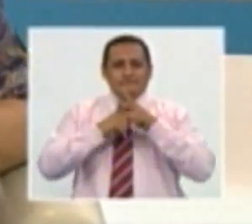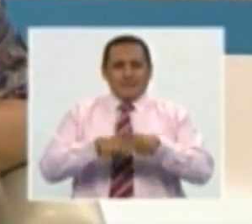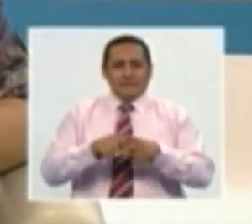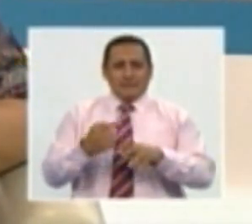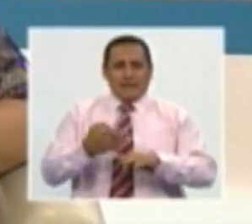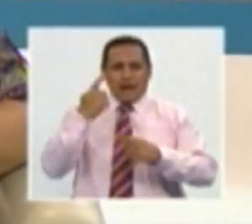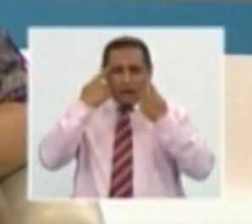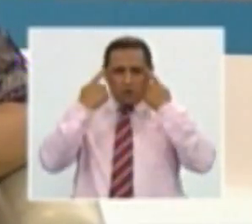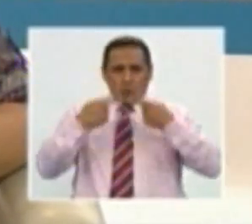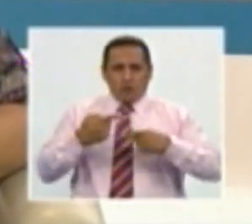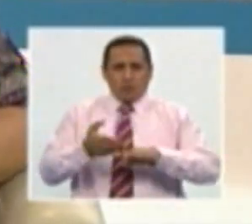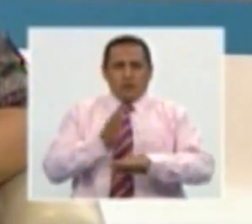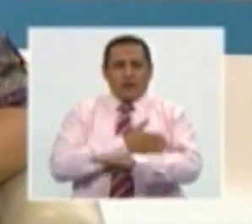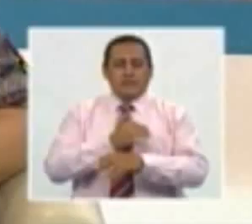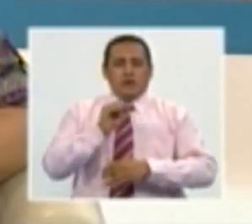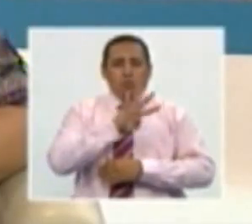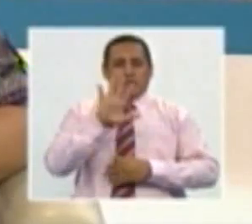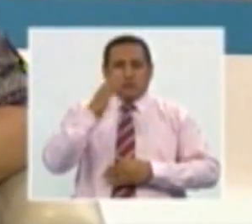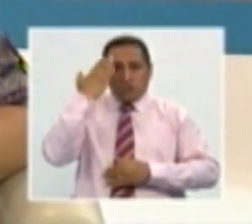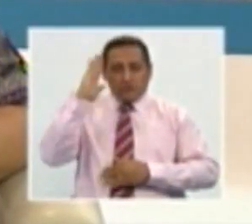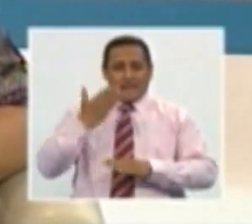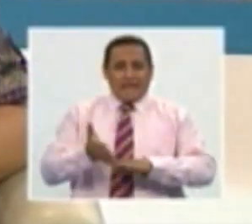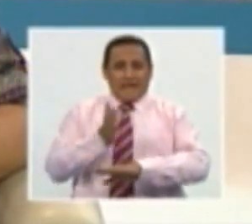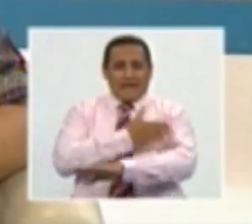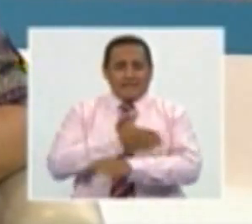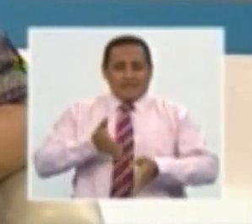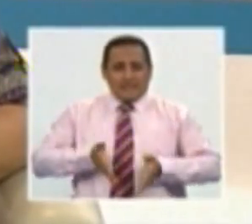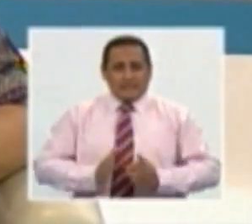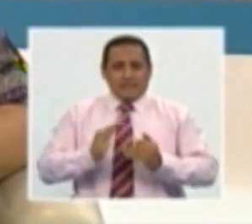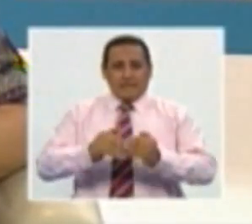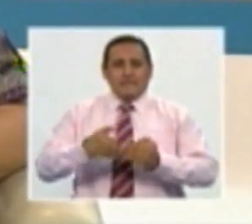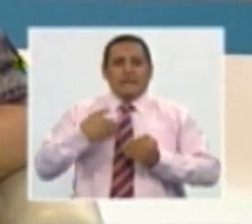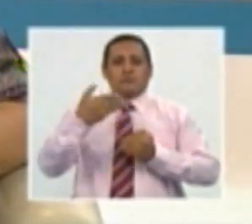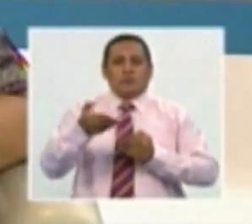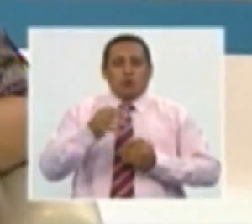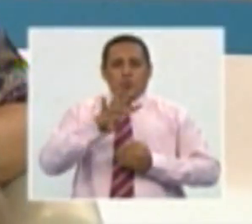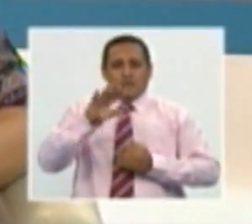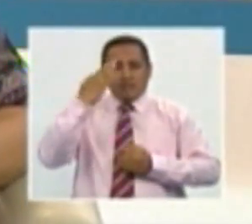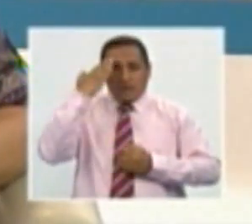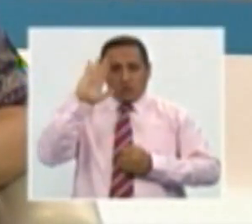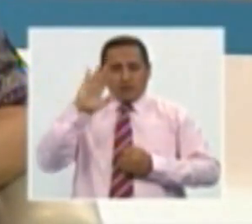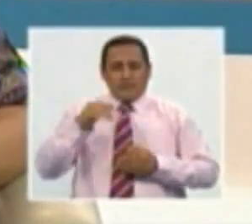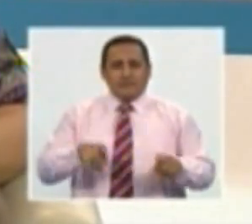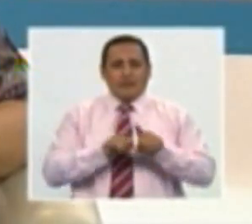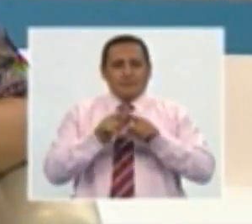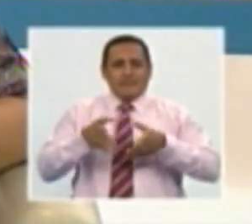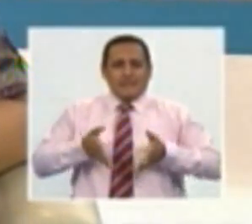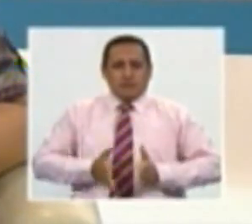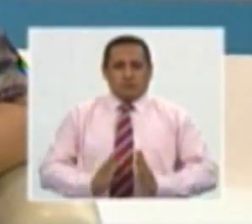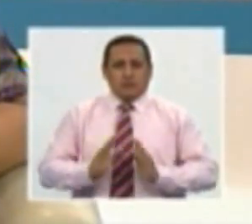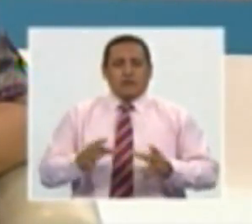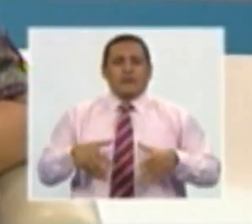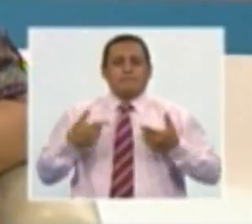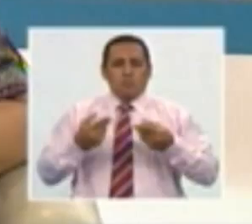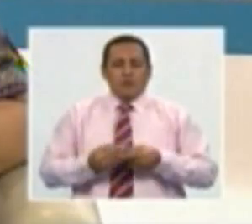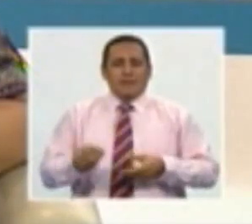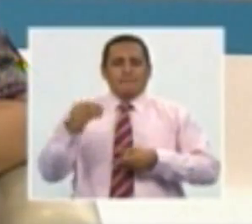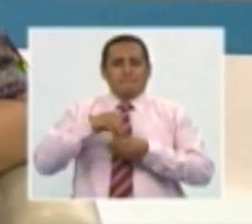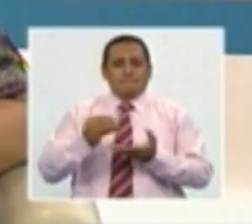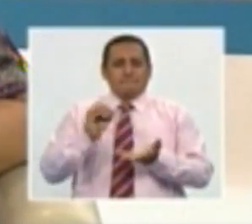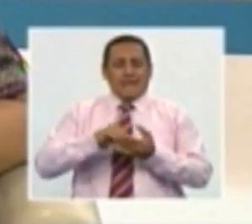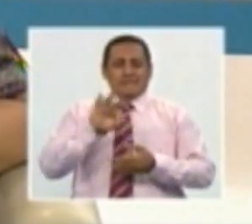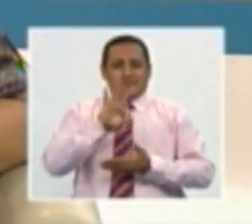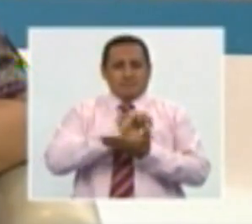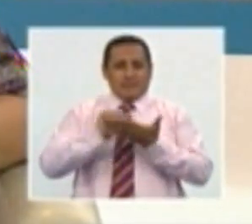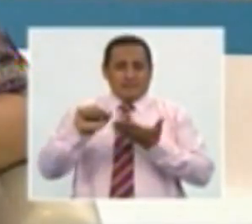descanso pre y postnatal. Esto es 45 días antes y 45 días después, que de hecho pueden ser también acumulables. Pero